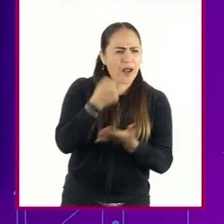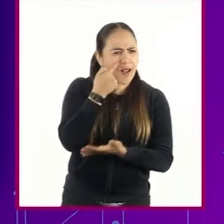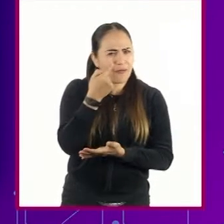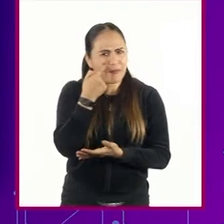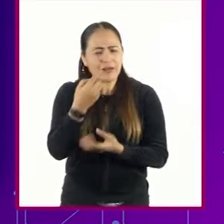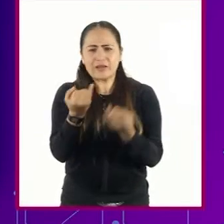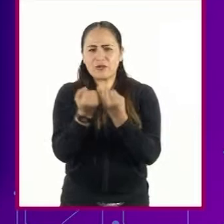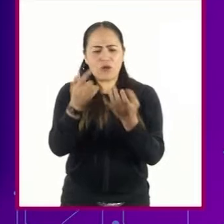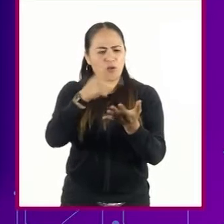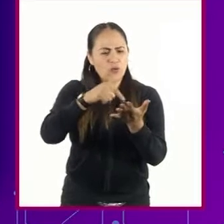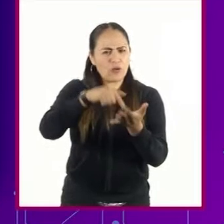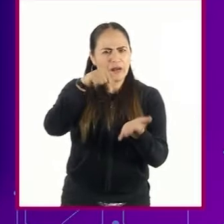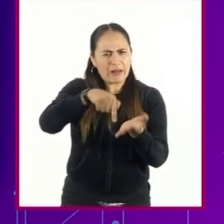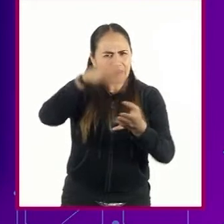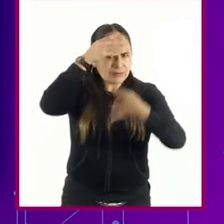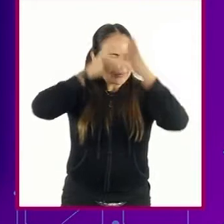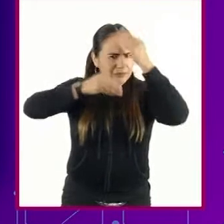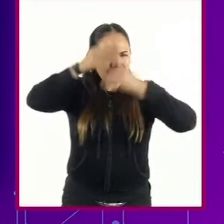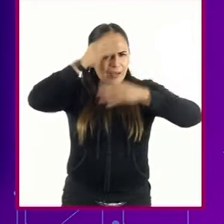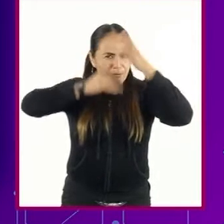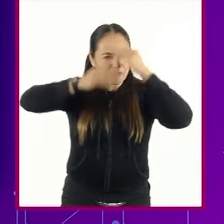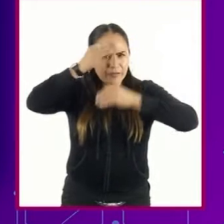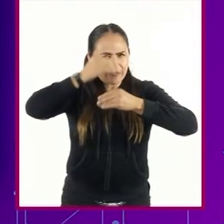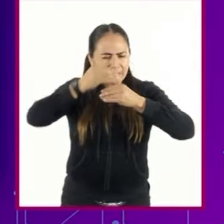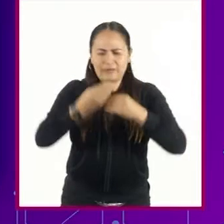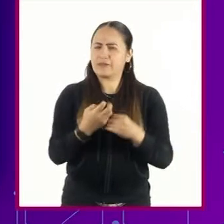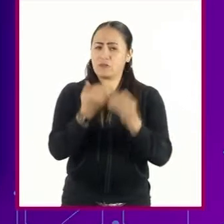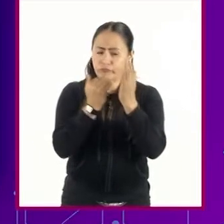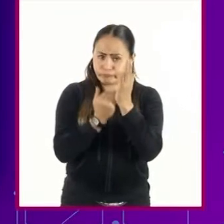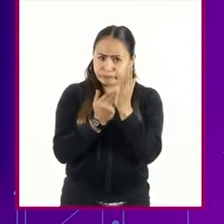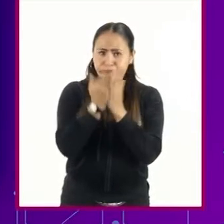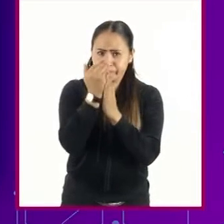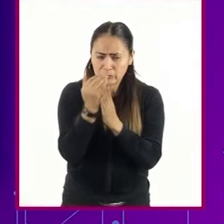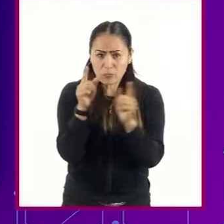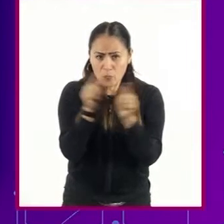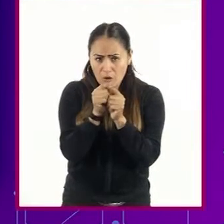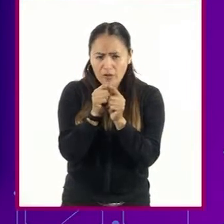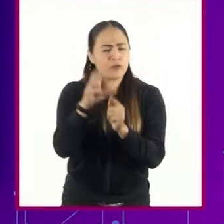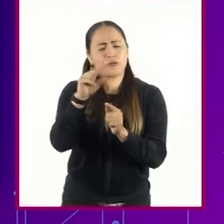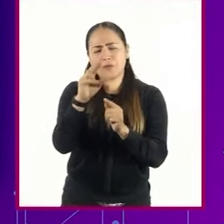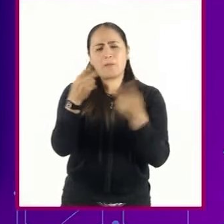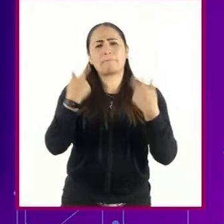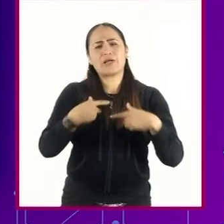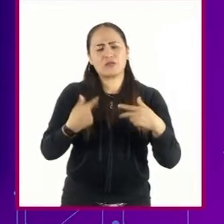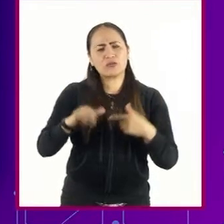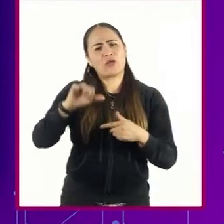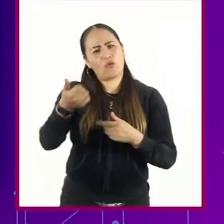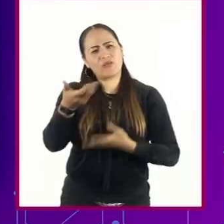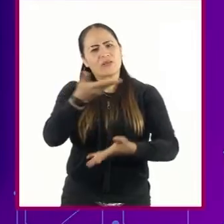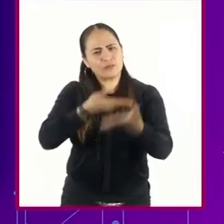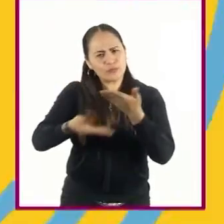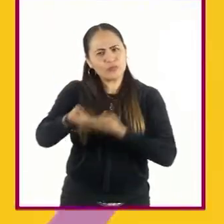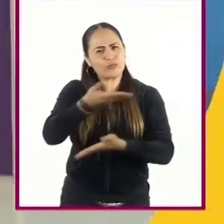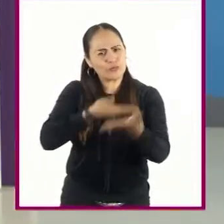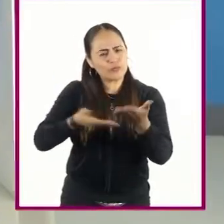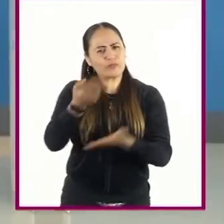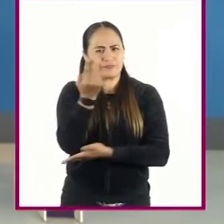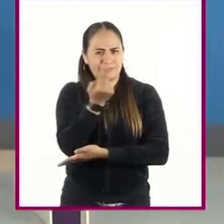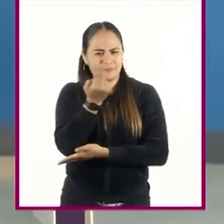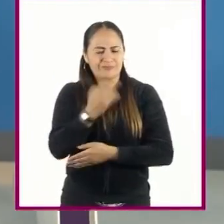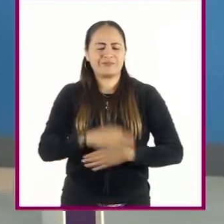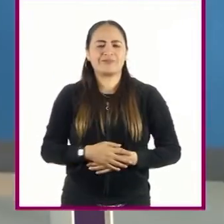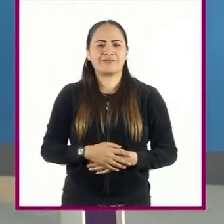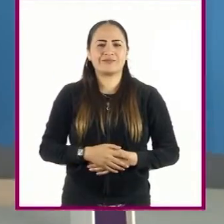aprendizaje, que además de desarrollarnos, nos permita convivir con otras y otros.